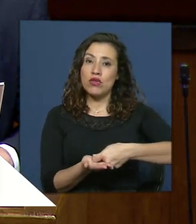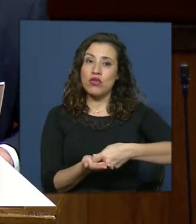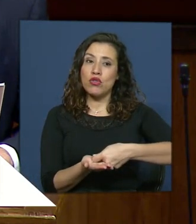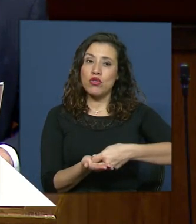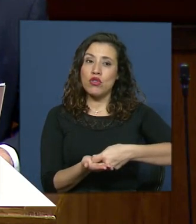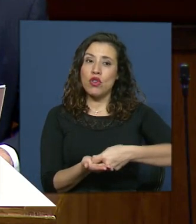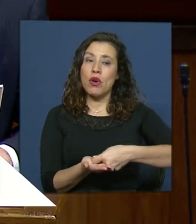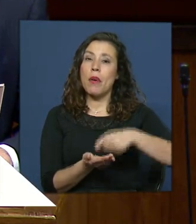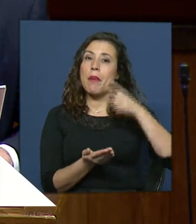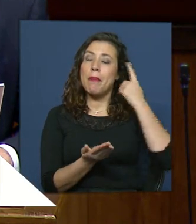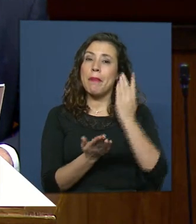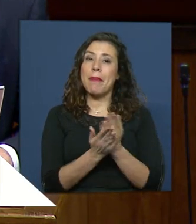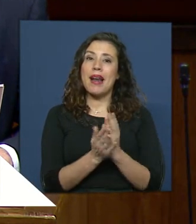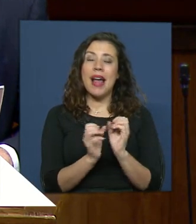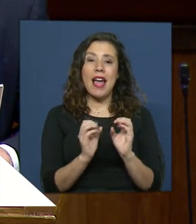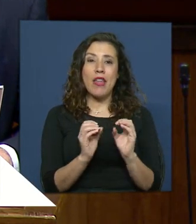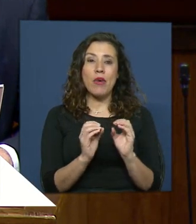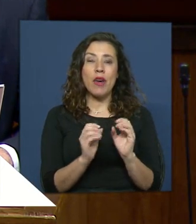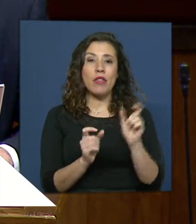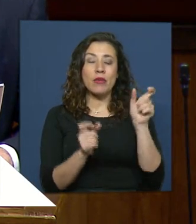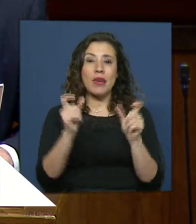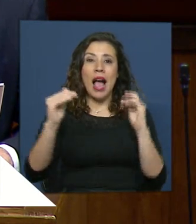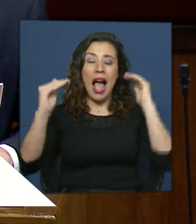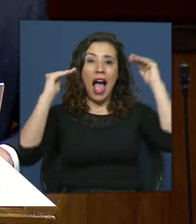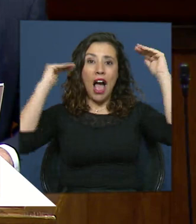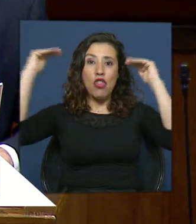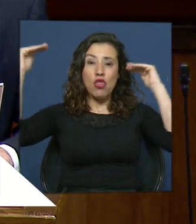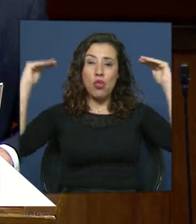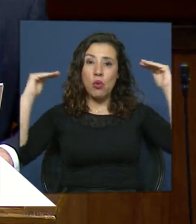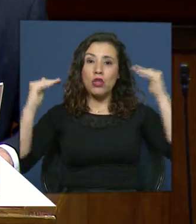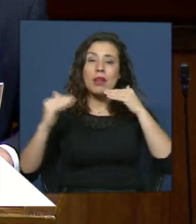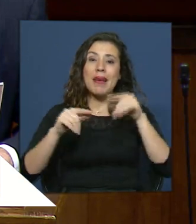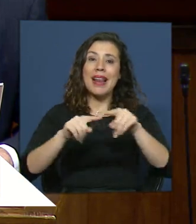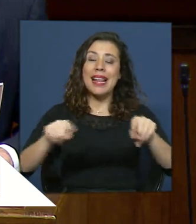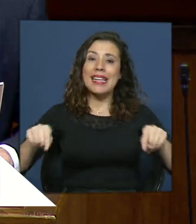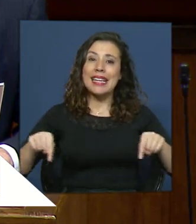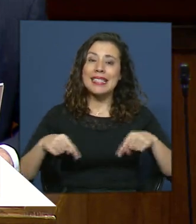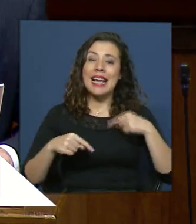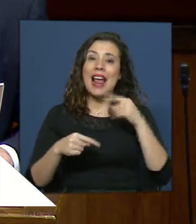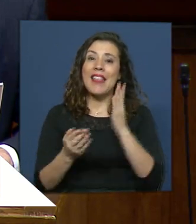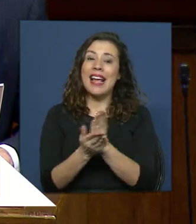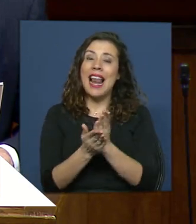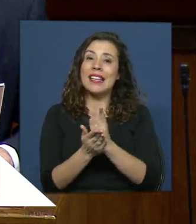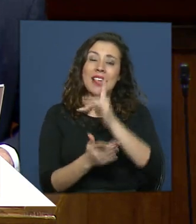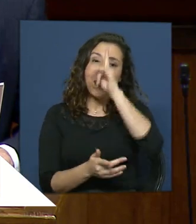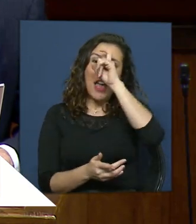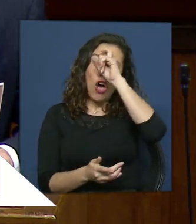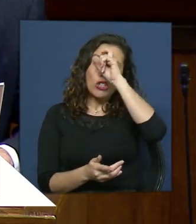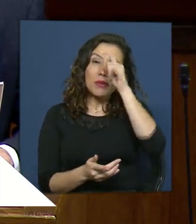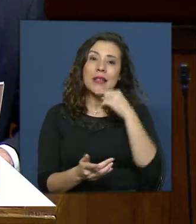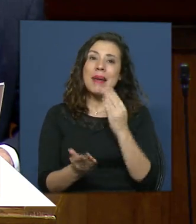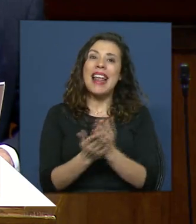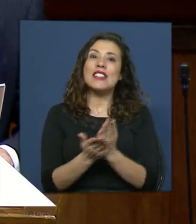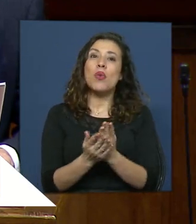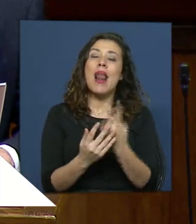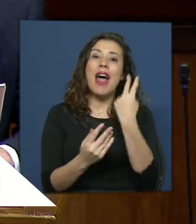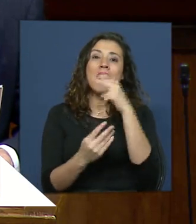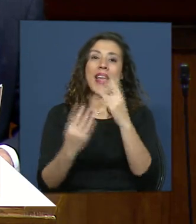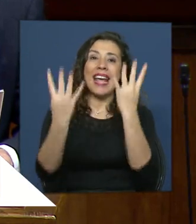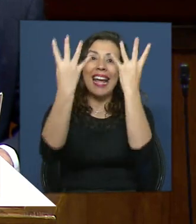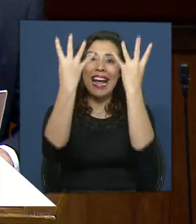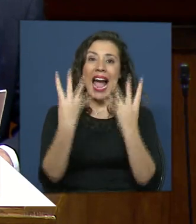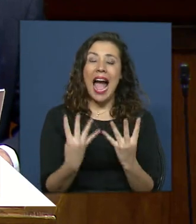la modalidad educativa de adultos y a las aulas hospitalarias y a las escuelas cárceles